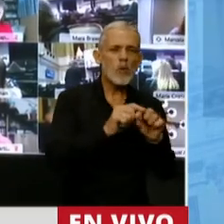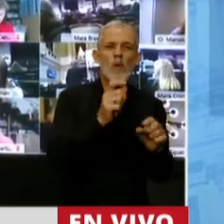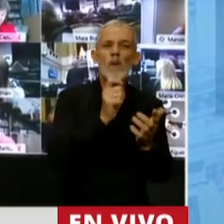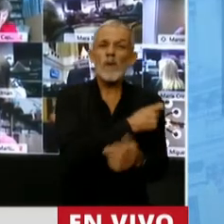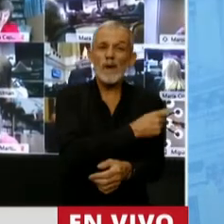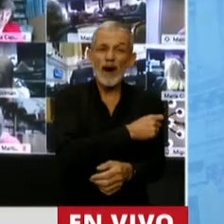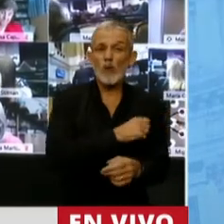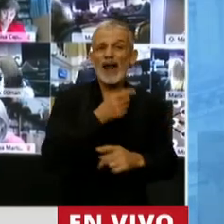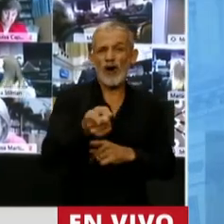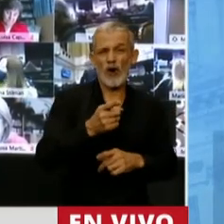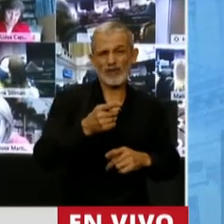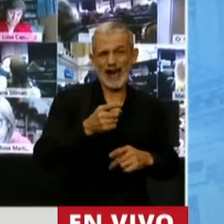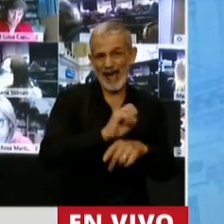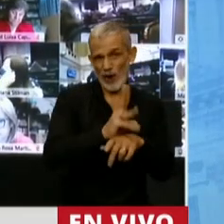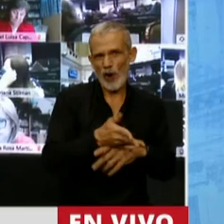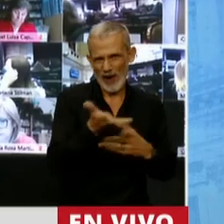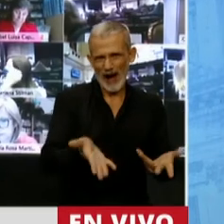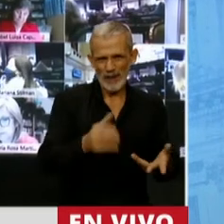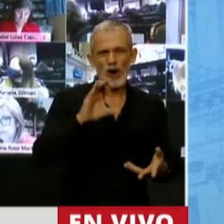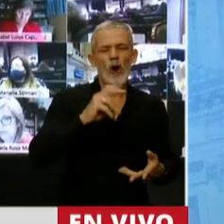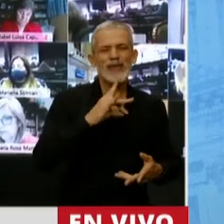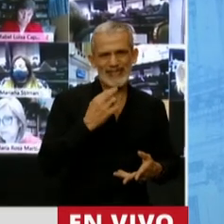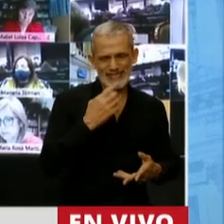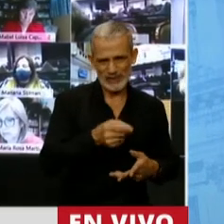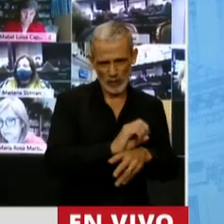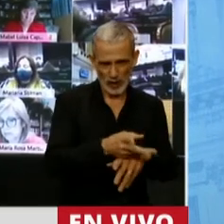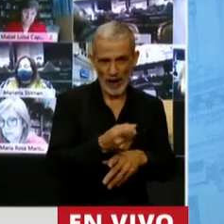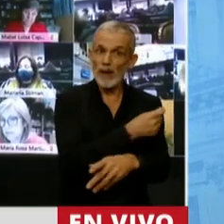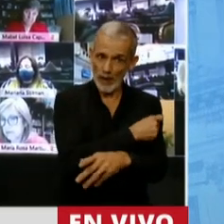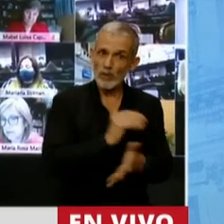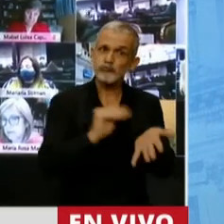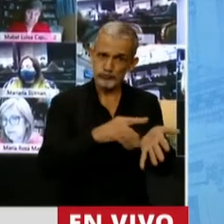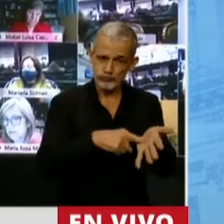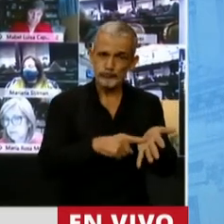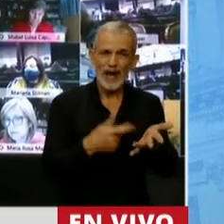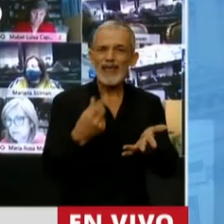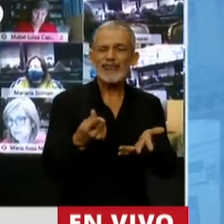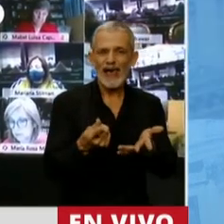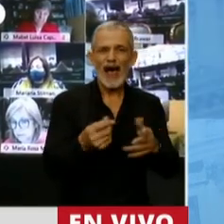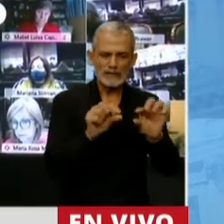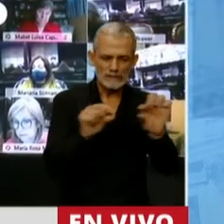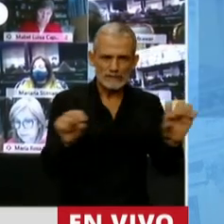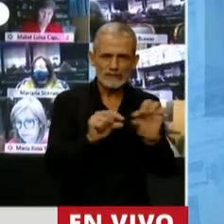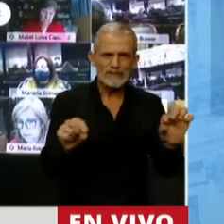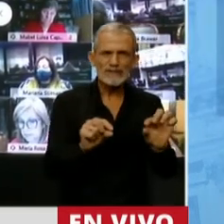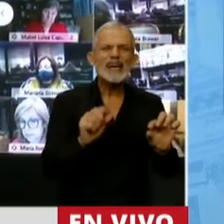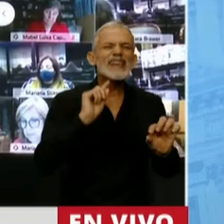vacuna contra el SARS-CoV-2, o sea, contra el COVID-19, y le asigna un renglón de